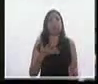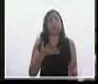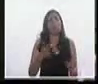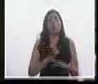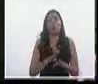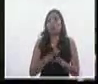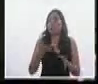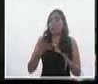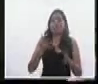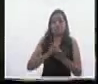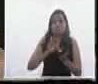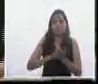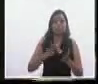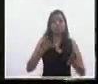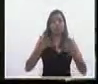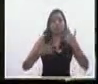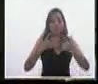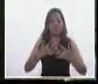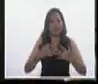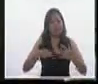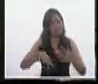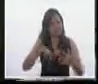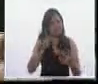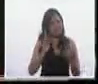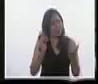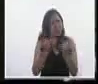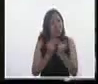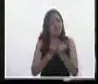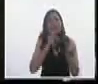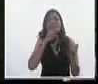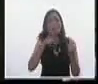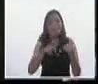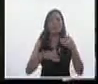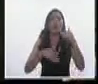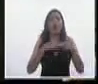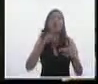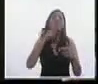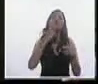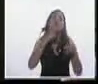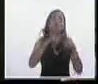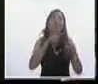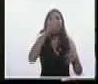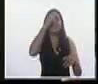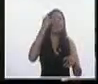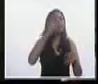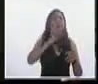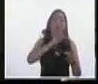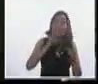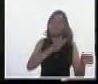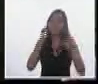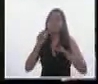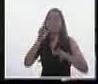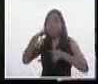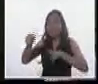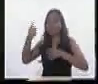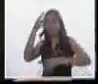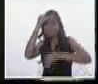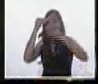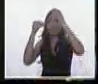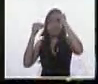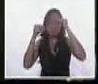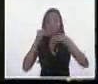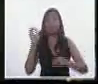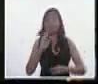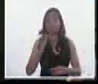como una desgracia cuando la vida humana puede seguir puede encontrar otras posibilidades bien comentaba algo rud al inicio al no